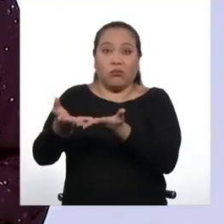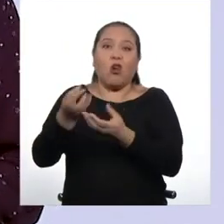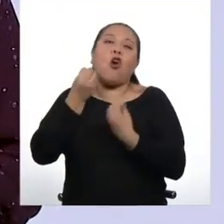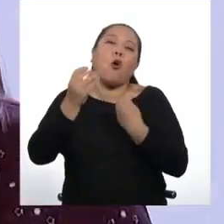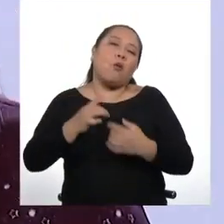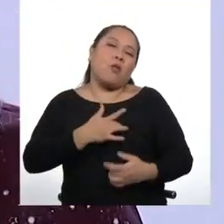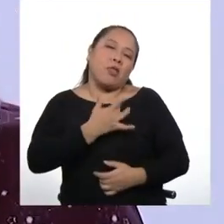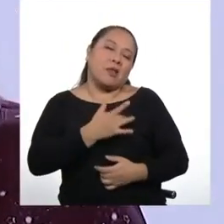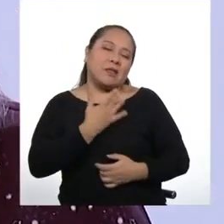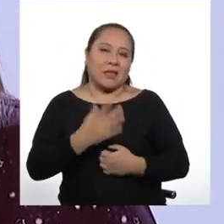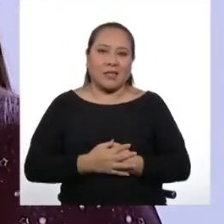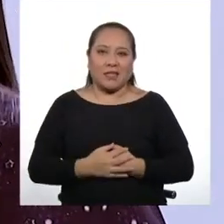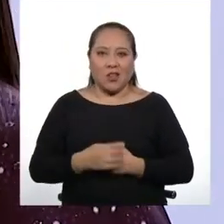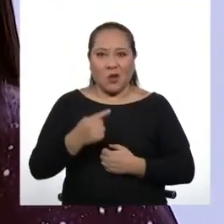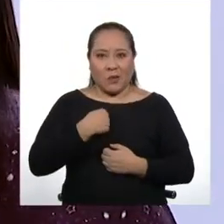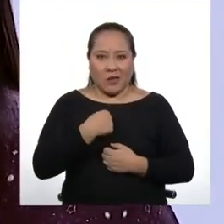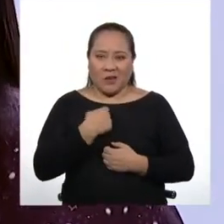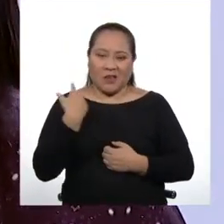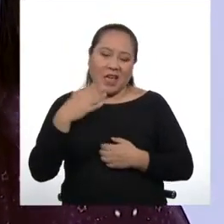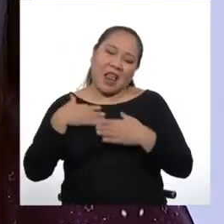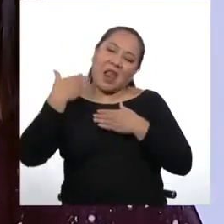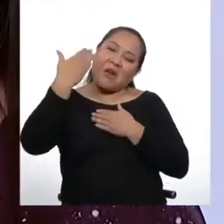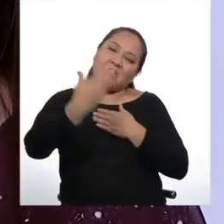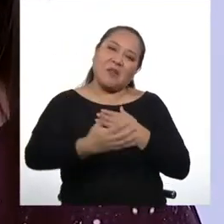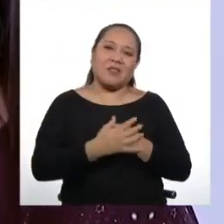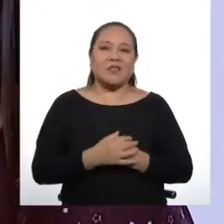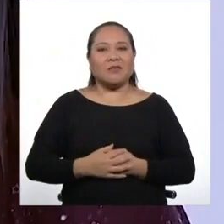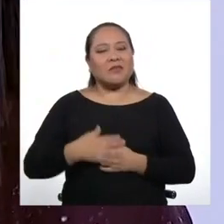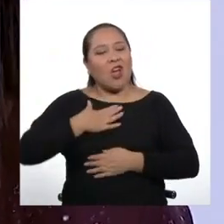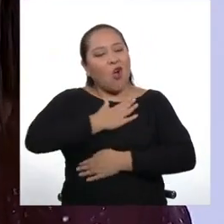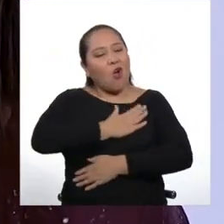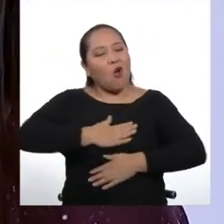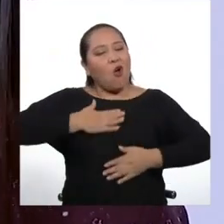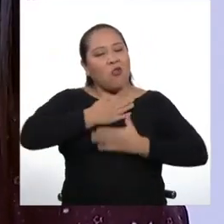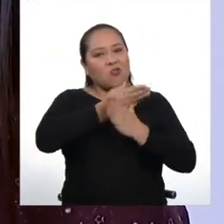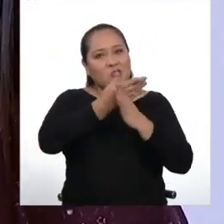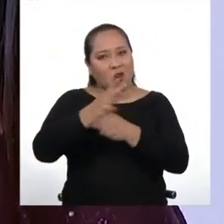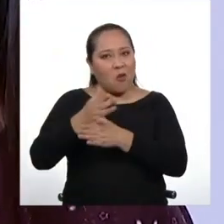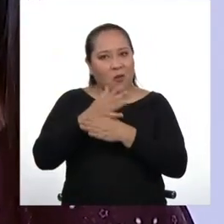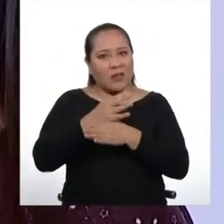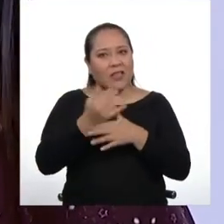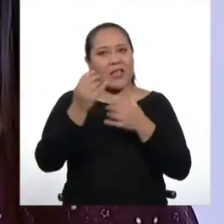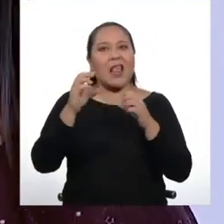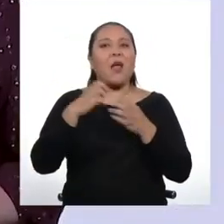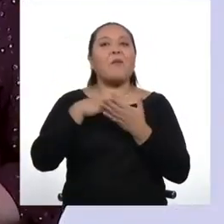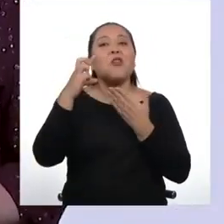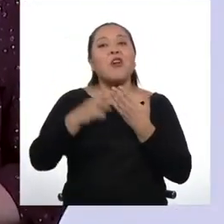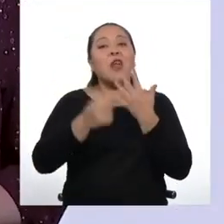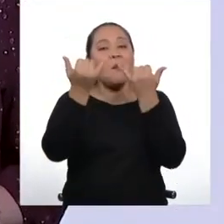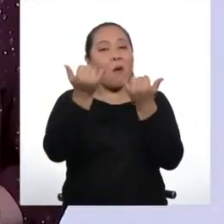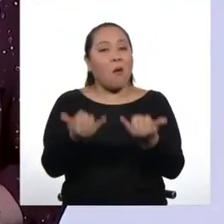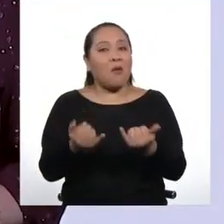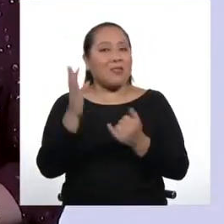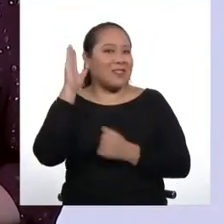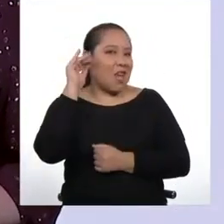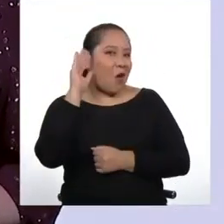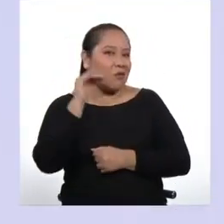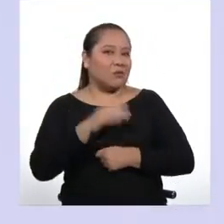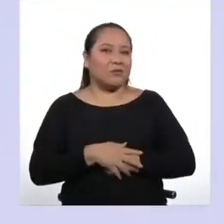sienten. Conmigo será hasta la próxima. Ha sido un gusto compartir la actividad del día de hoy.